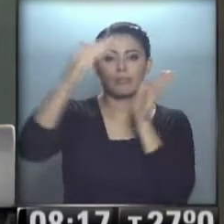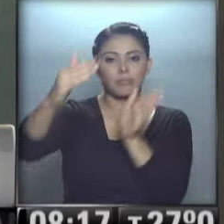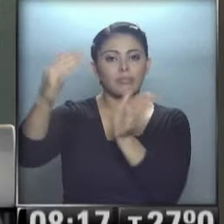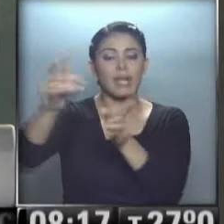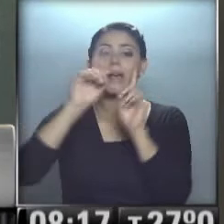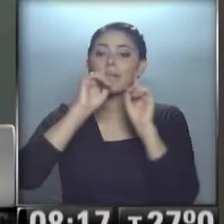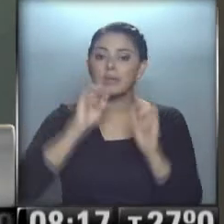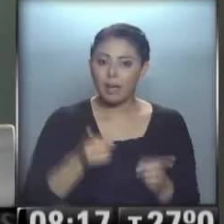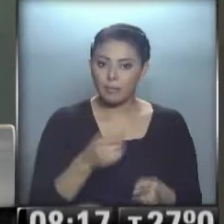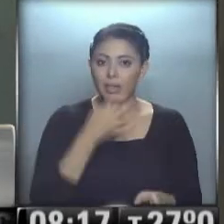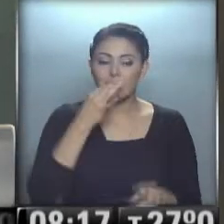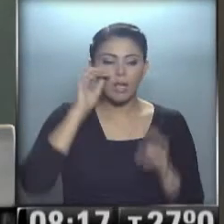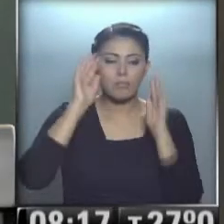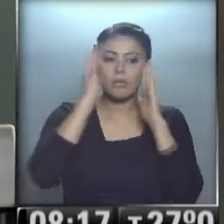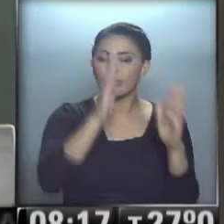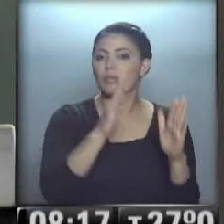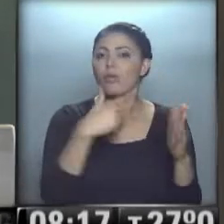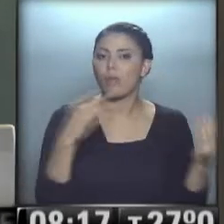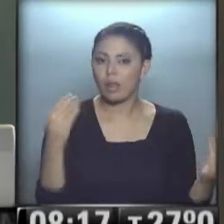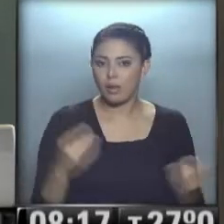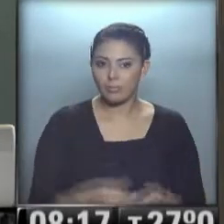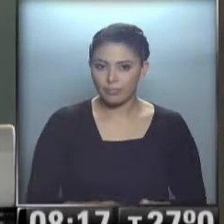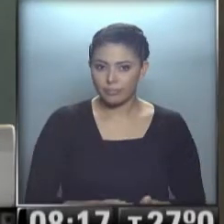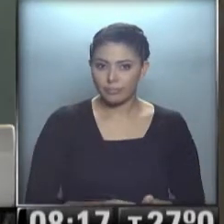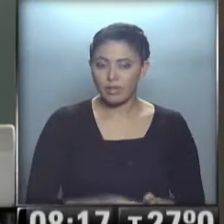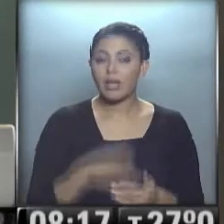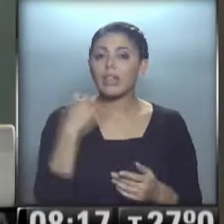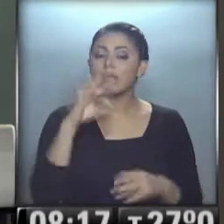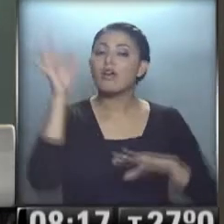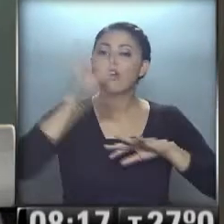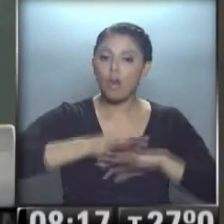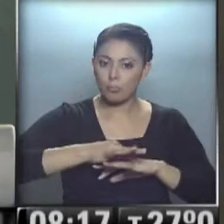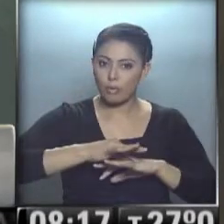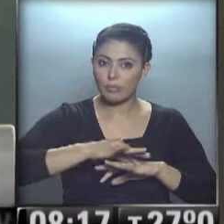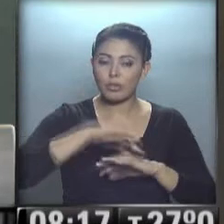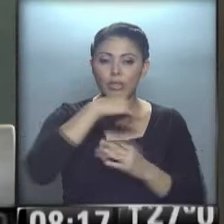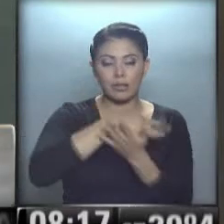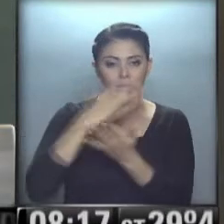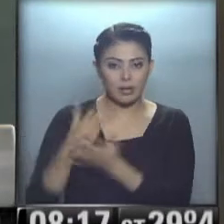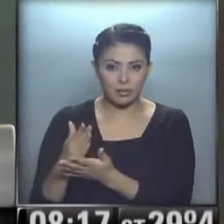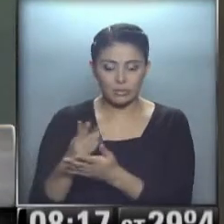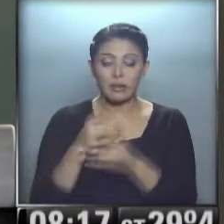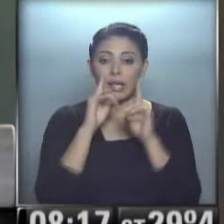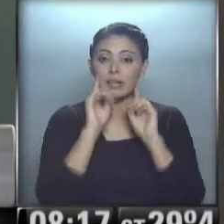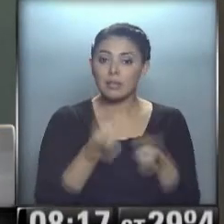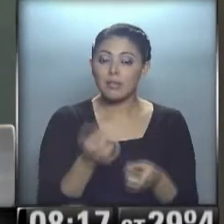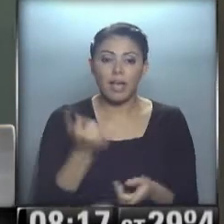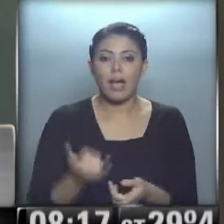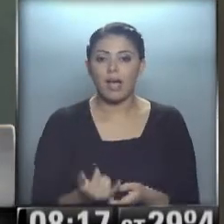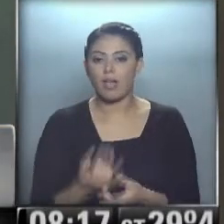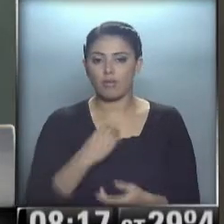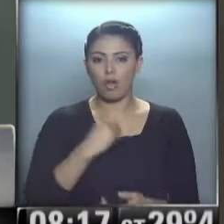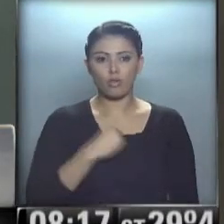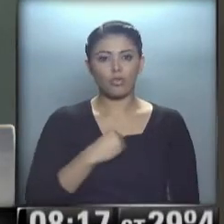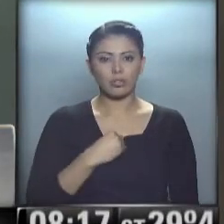se estipulan metas que implican compromisos de partes. Del mismo modo que existe la voluntad